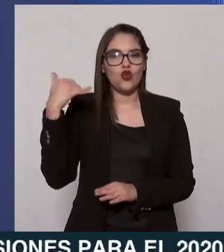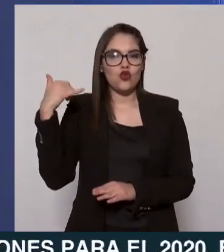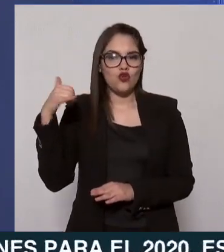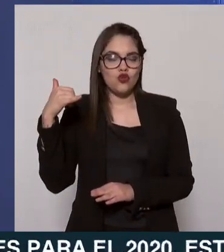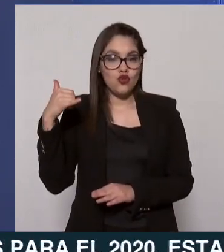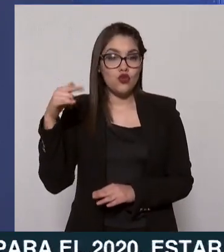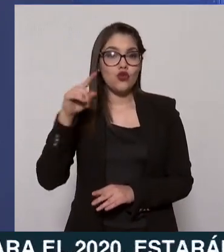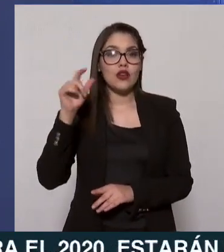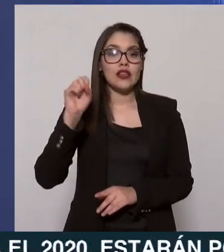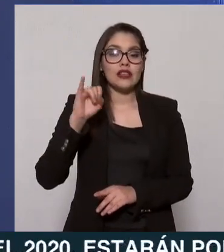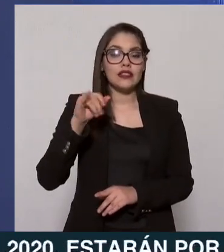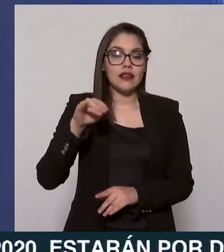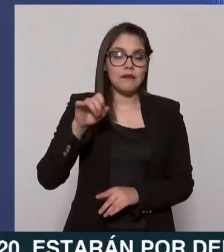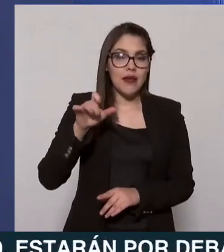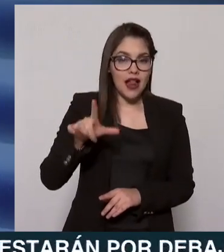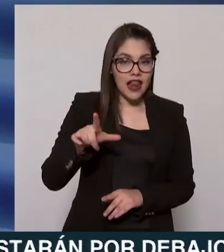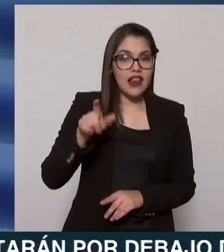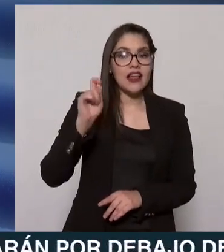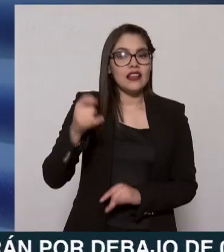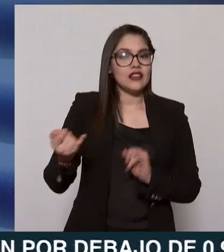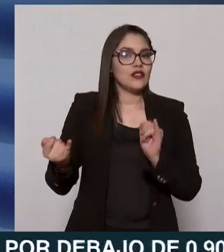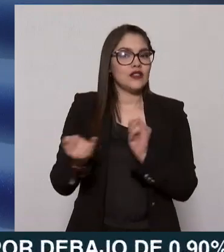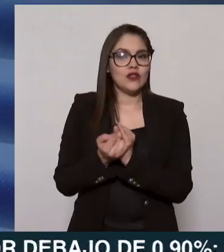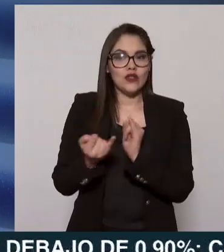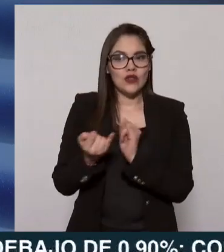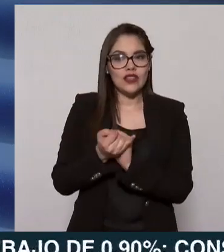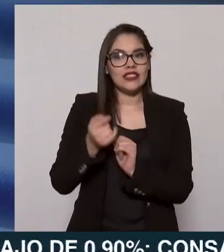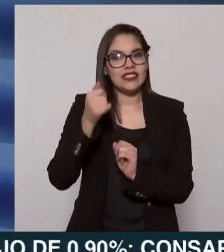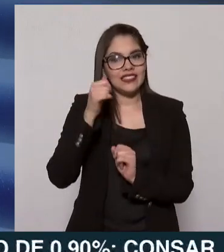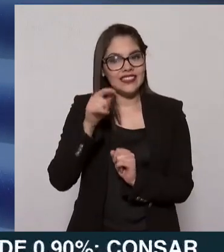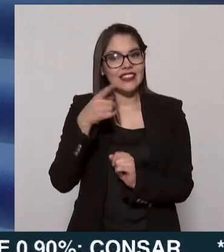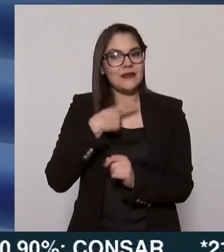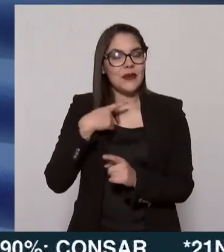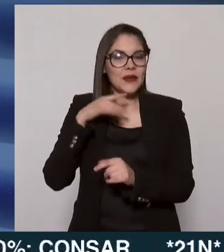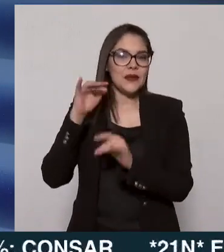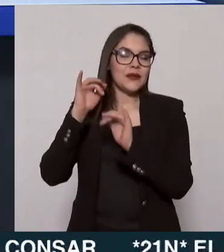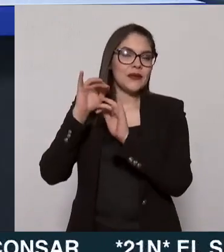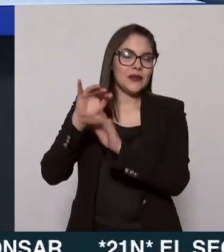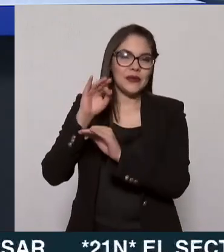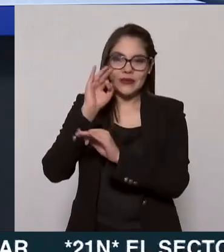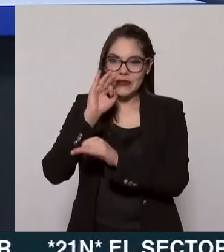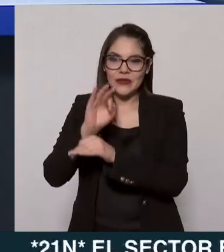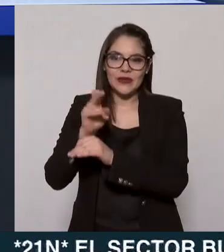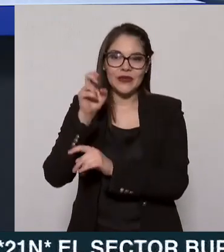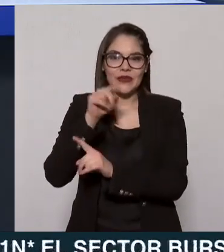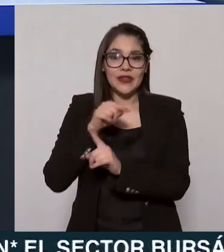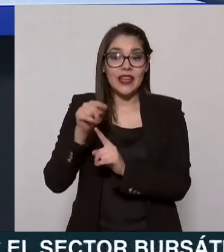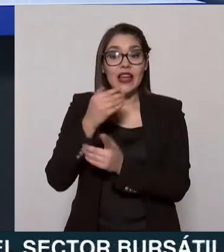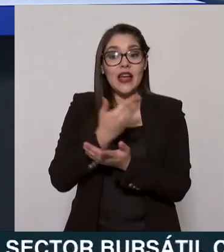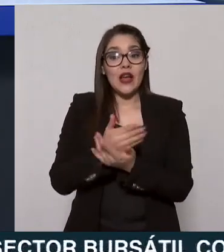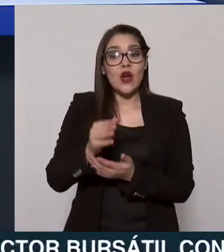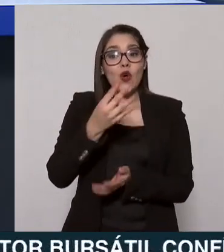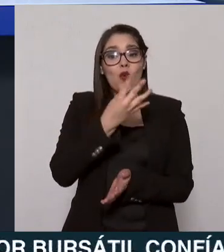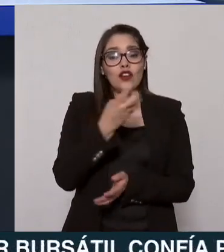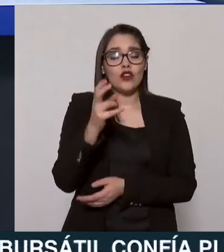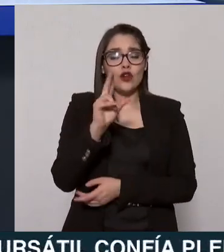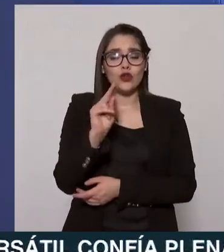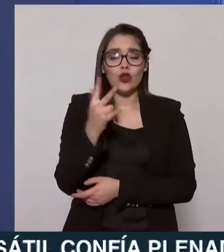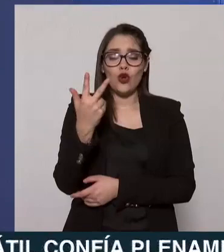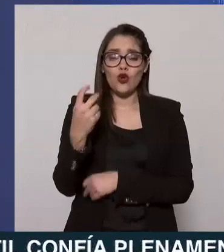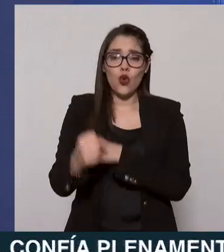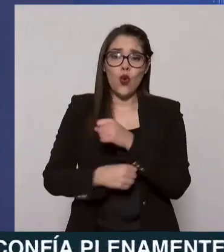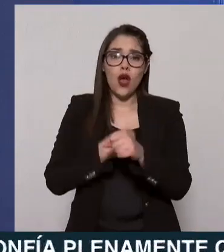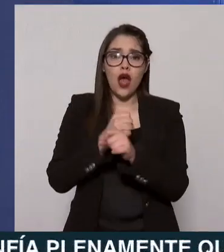la Virgen de Izamal también, que también hace su luchita. Y vaya, 488 años después vemos lo que